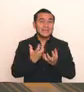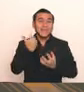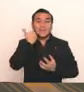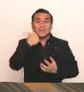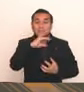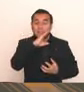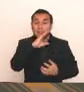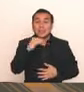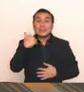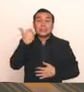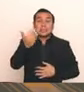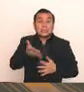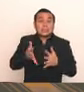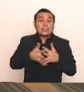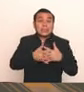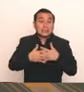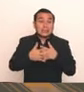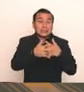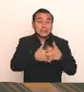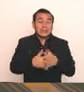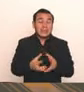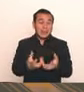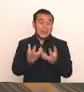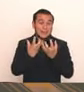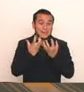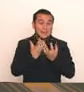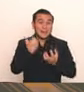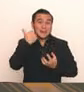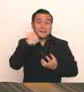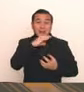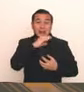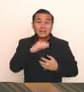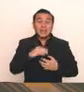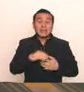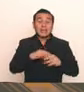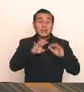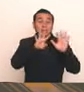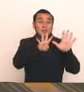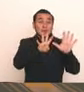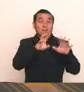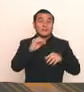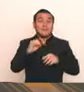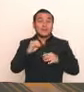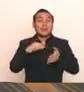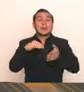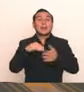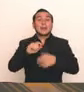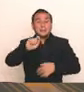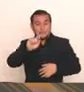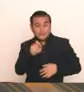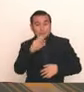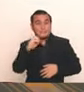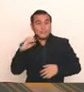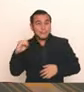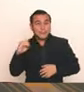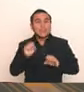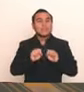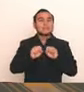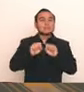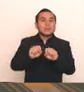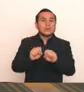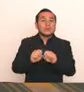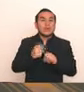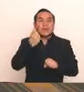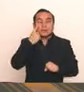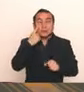luego cuando estás asociar por gloria al epicentro del mundo con más de 90 mil muertes confirmadas no sólo en eeuu